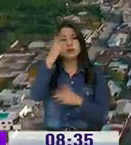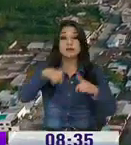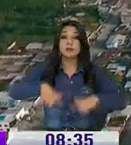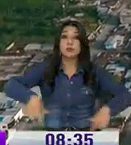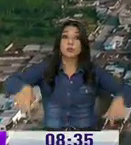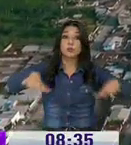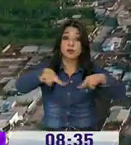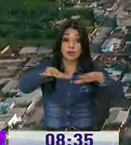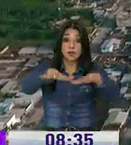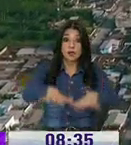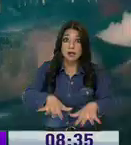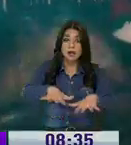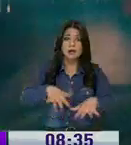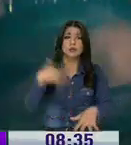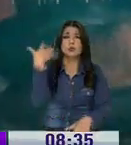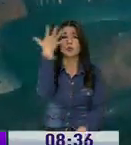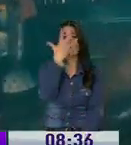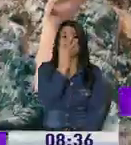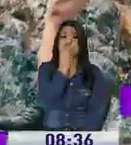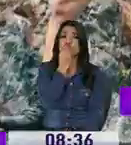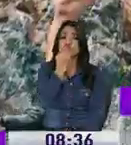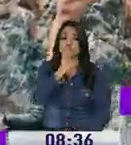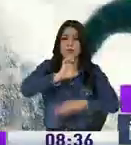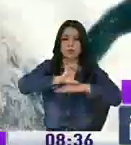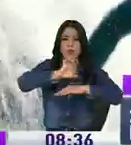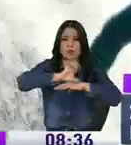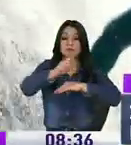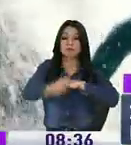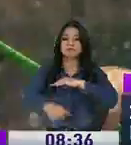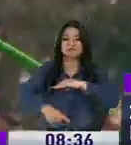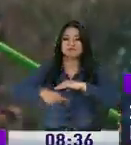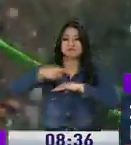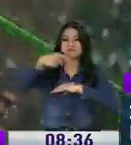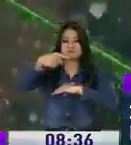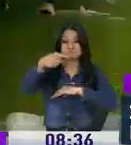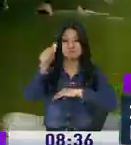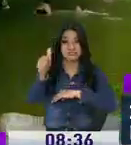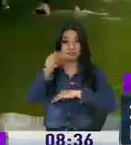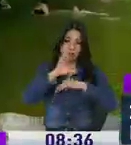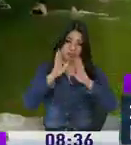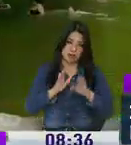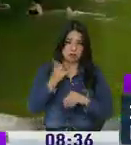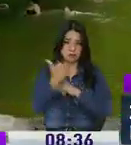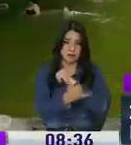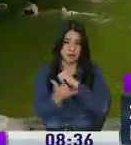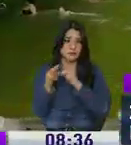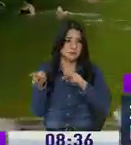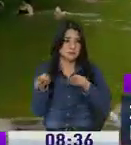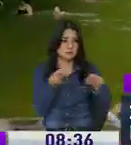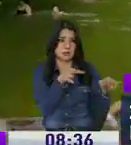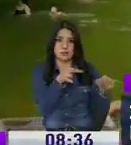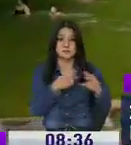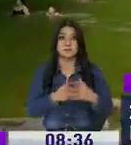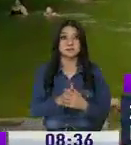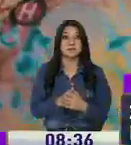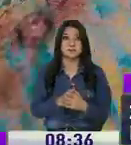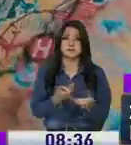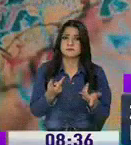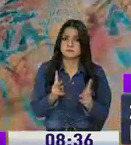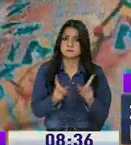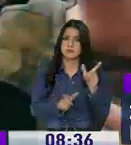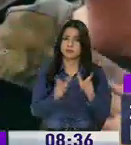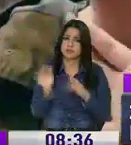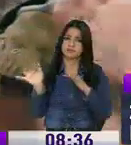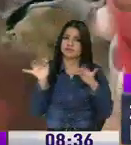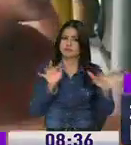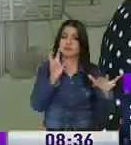ubica el país es considerado todo un paraíso. Propios y extraños así lo perciben. En ese sentido, la gente del mundo también fue un número importante en